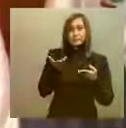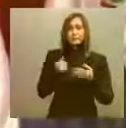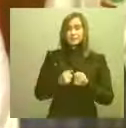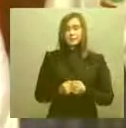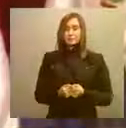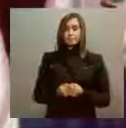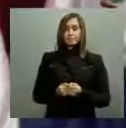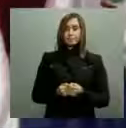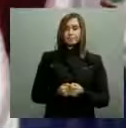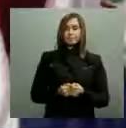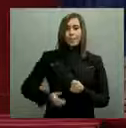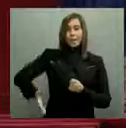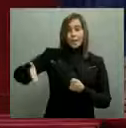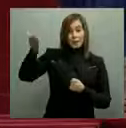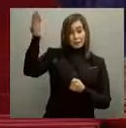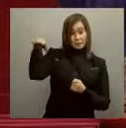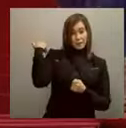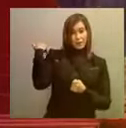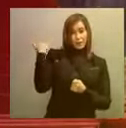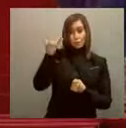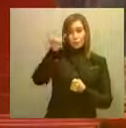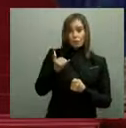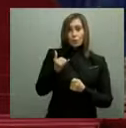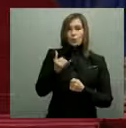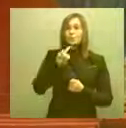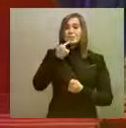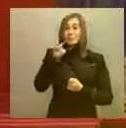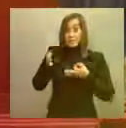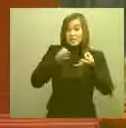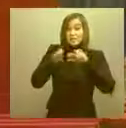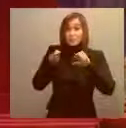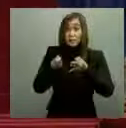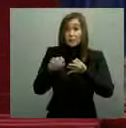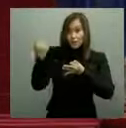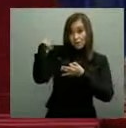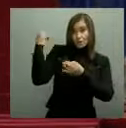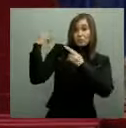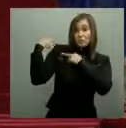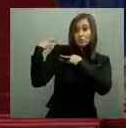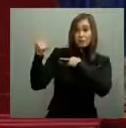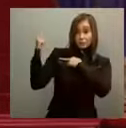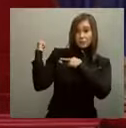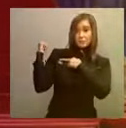El pasado que hoy nos pide explicaciones son quienes tienen que darlas.